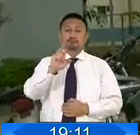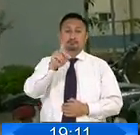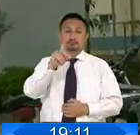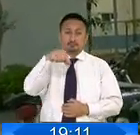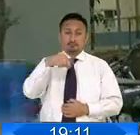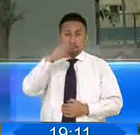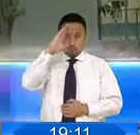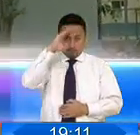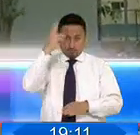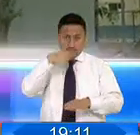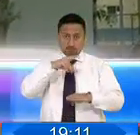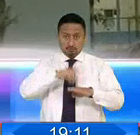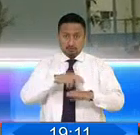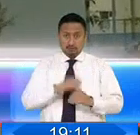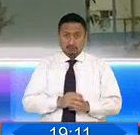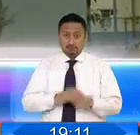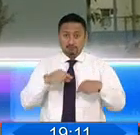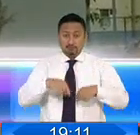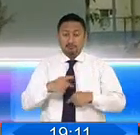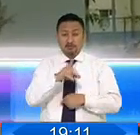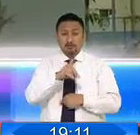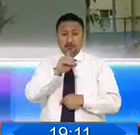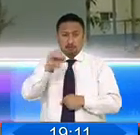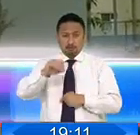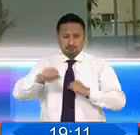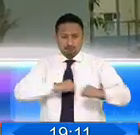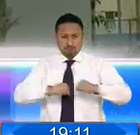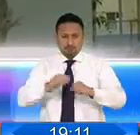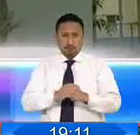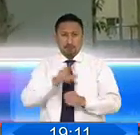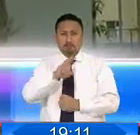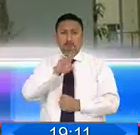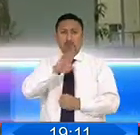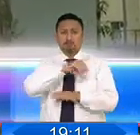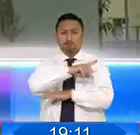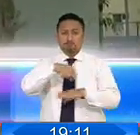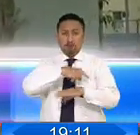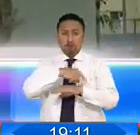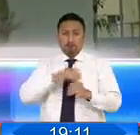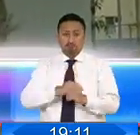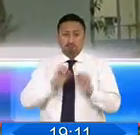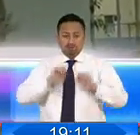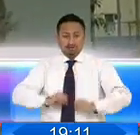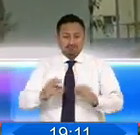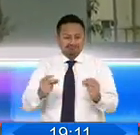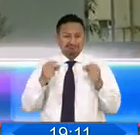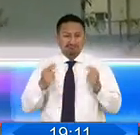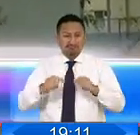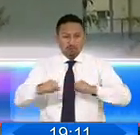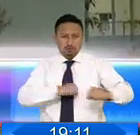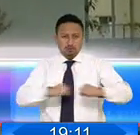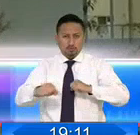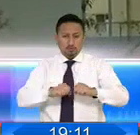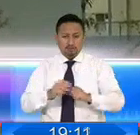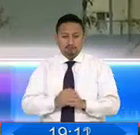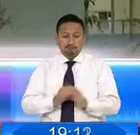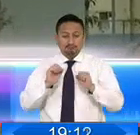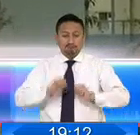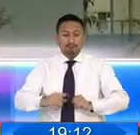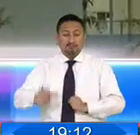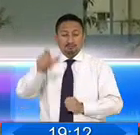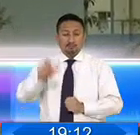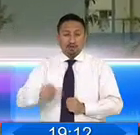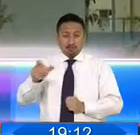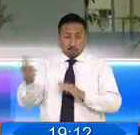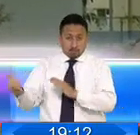Policía Nacional estaba trabajando al 100%, 24 horas, para poder agilizar los trámites para la entrega de las personas